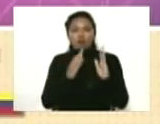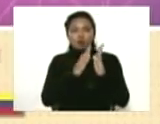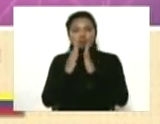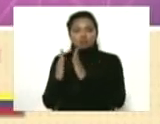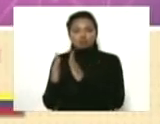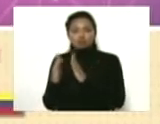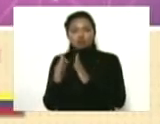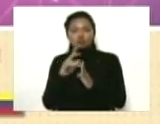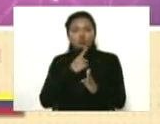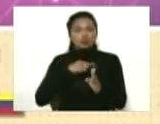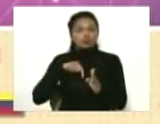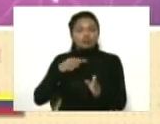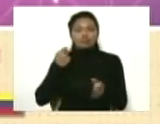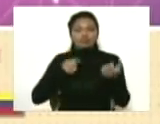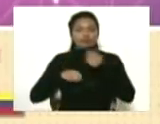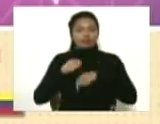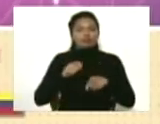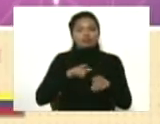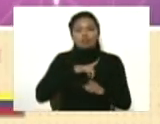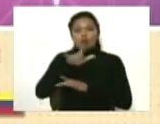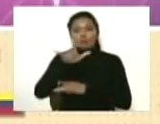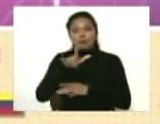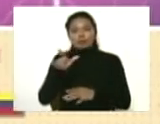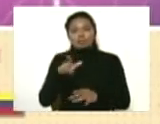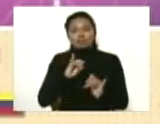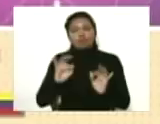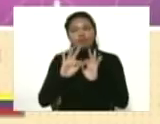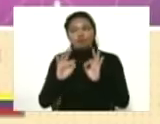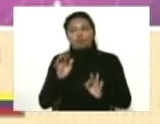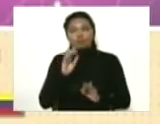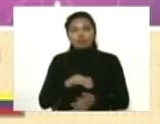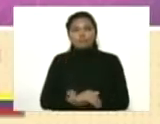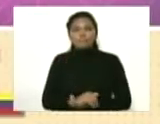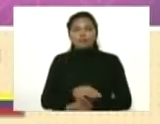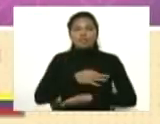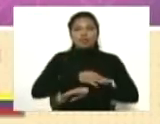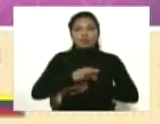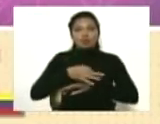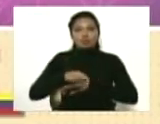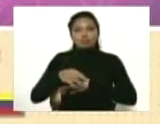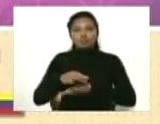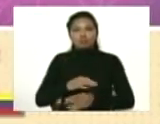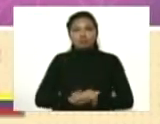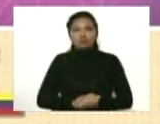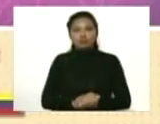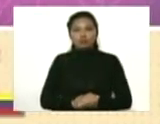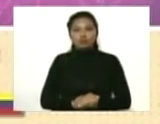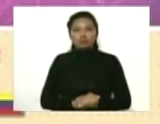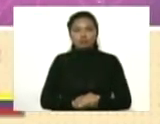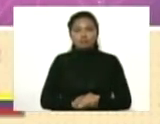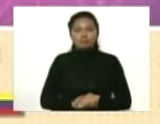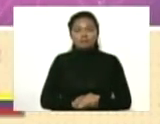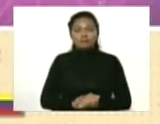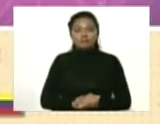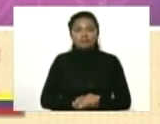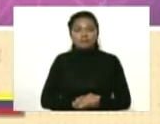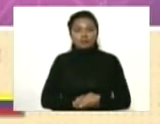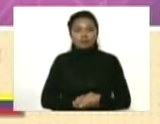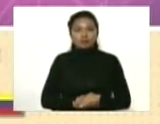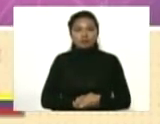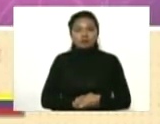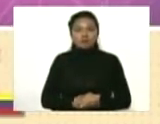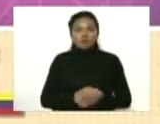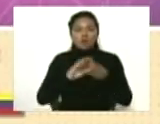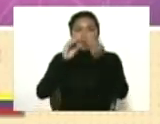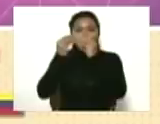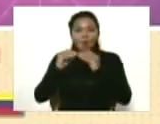organización para la defensa del aeropuerto Antonio Nicolás Briceño en el municipio, en el caso de la materialización